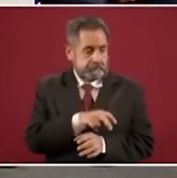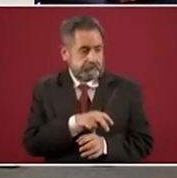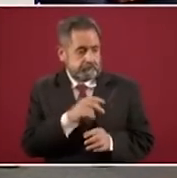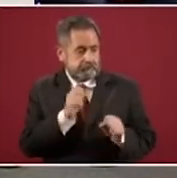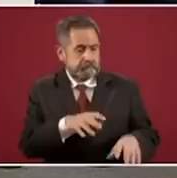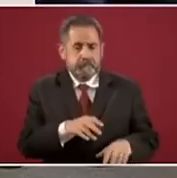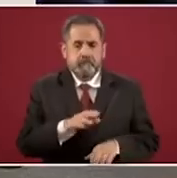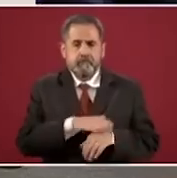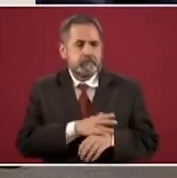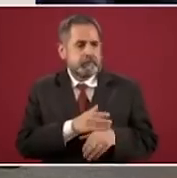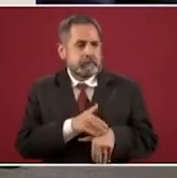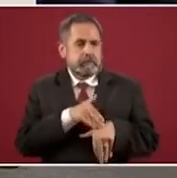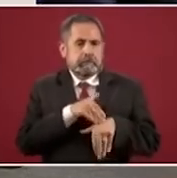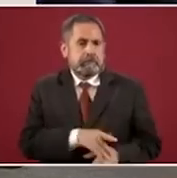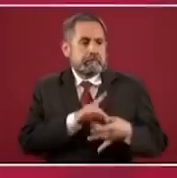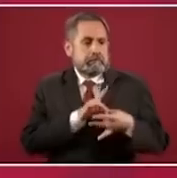muy partidizados.